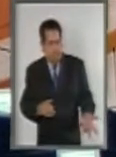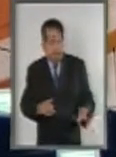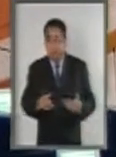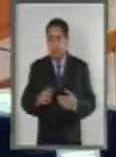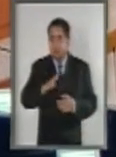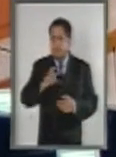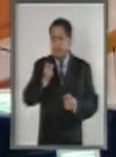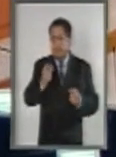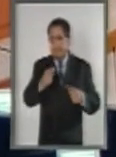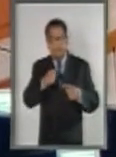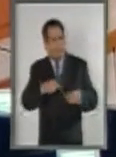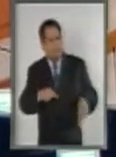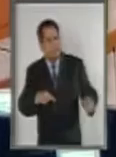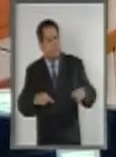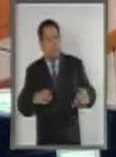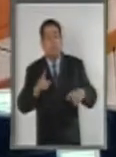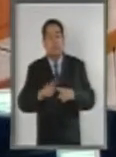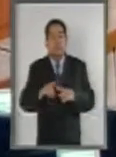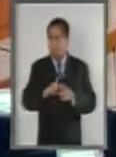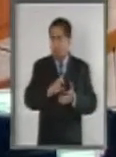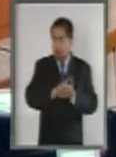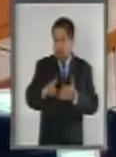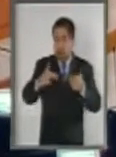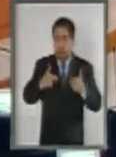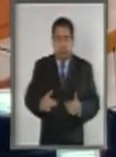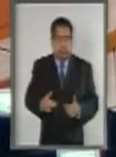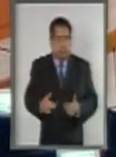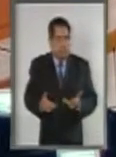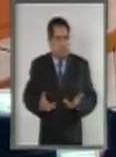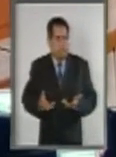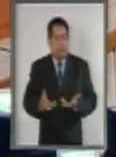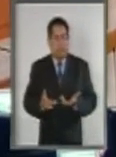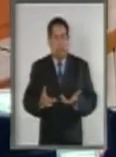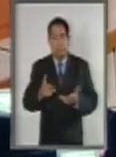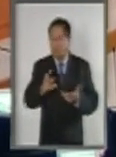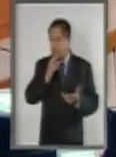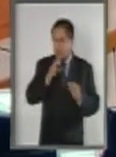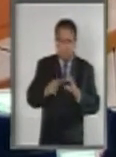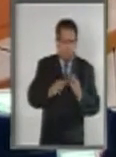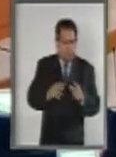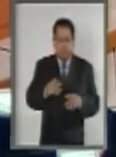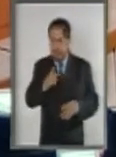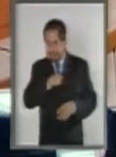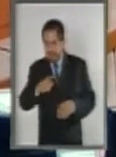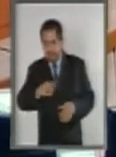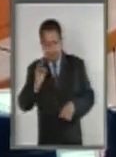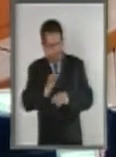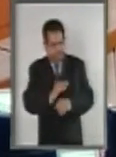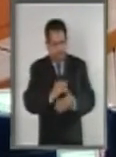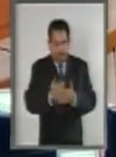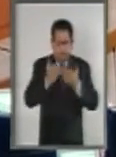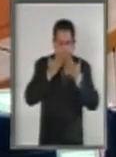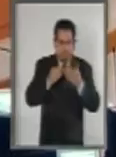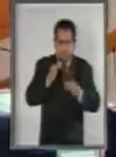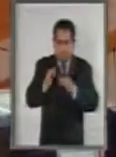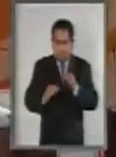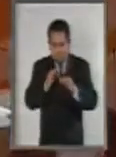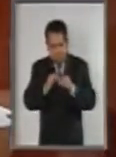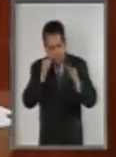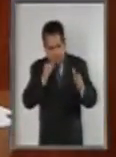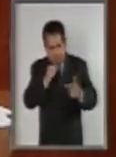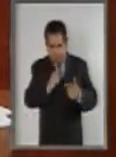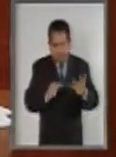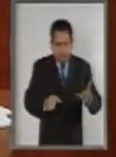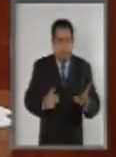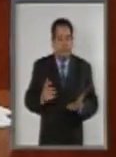campos de ejercicio donde el derecho humano resulta indispensable y no está suficientemente atendido,